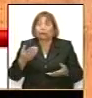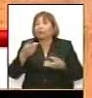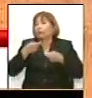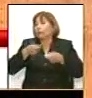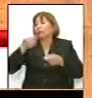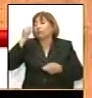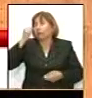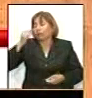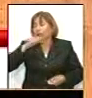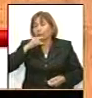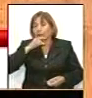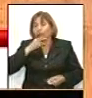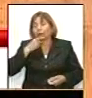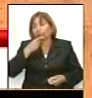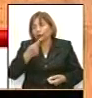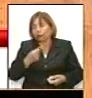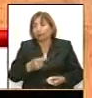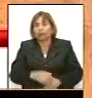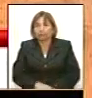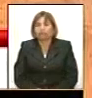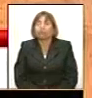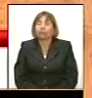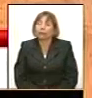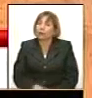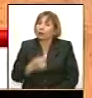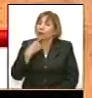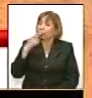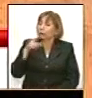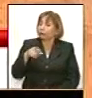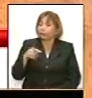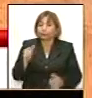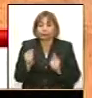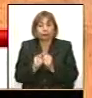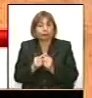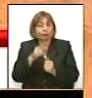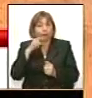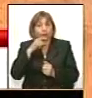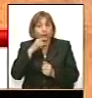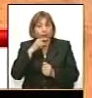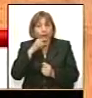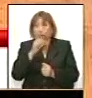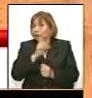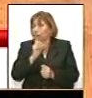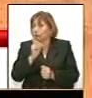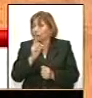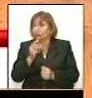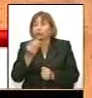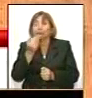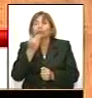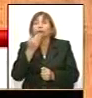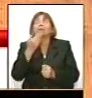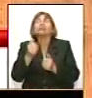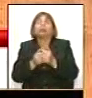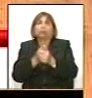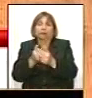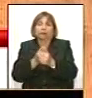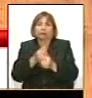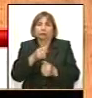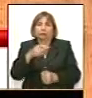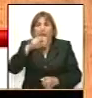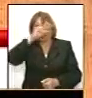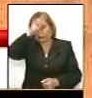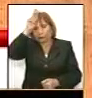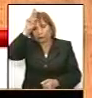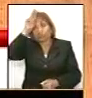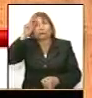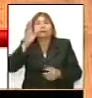la batalla, tenemos que darla acá en el Congreso de la República. O estamos con ellas o no estamos. ¿A quién va a seguir el país? Va a seguir